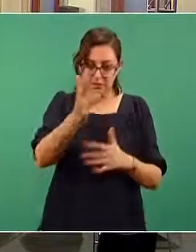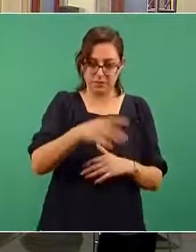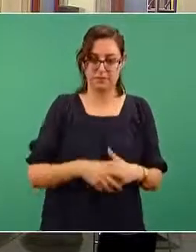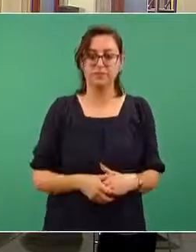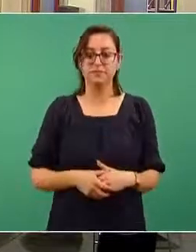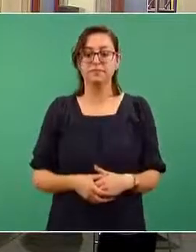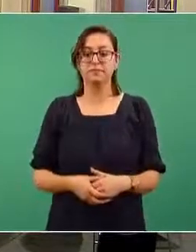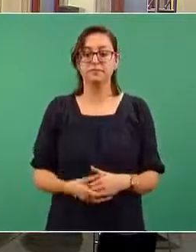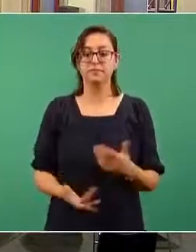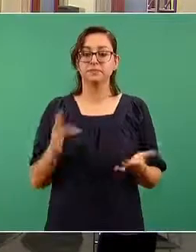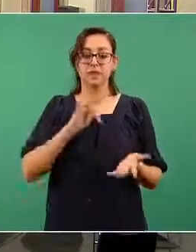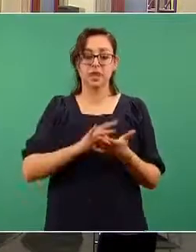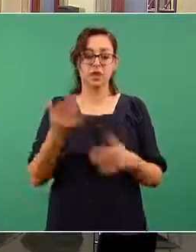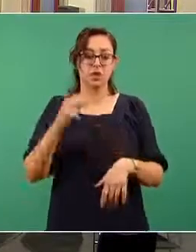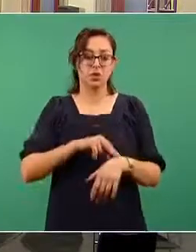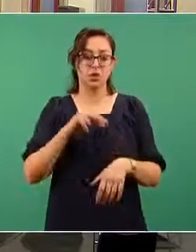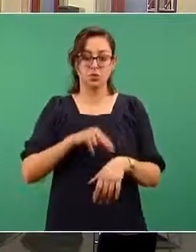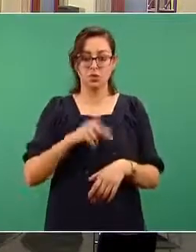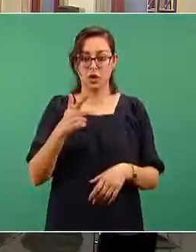Tendríamos un minuto.